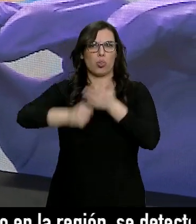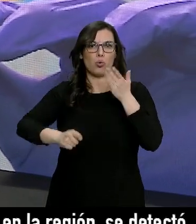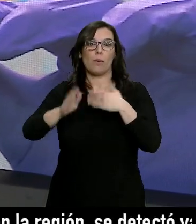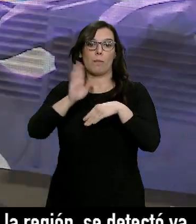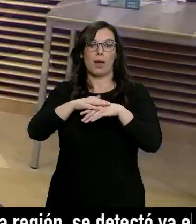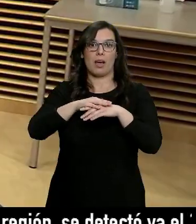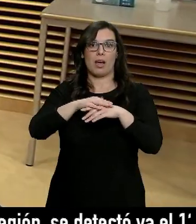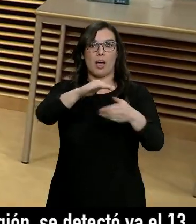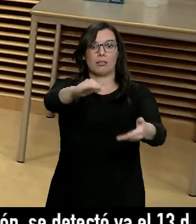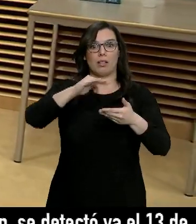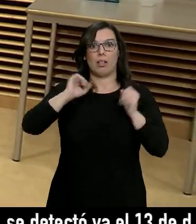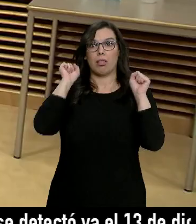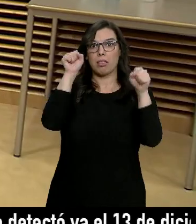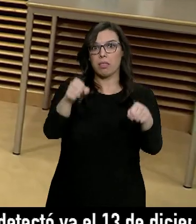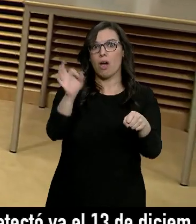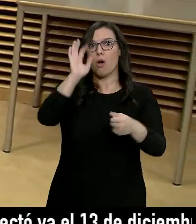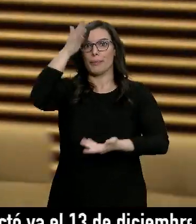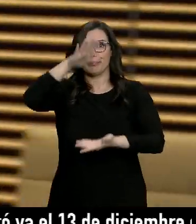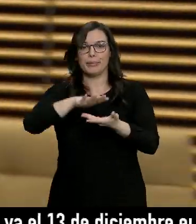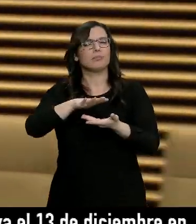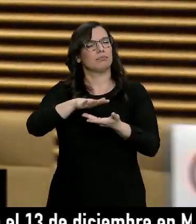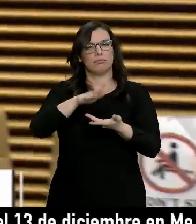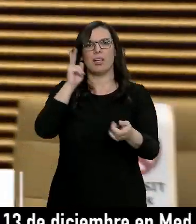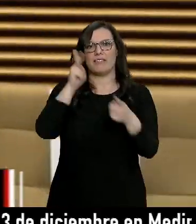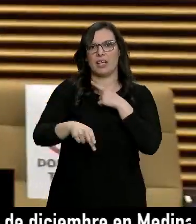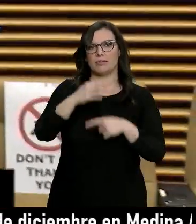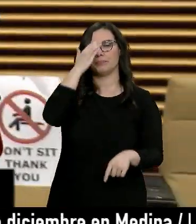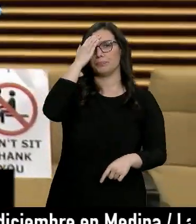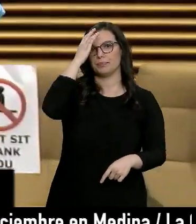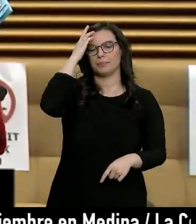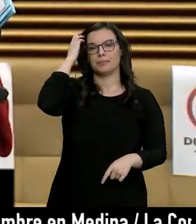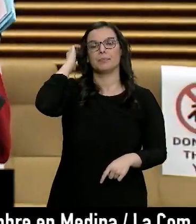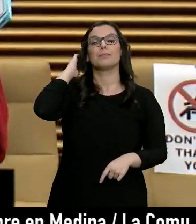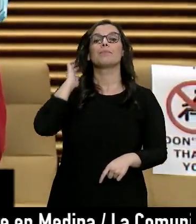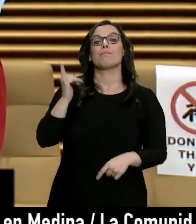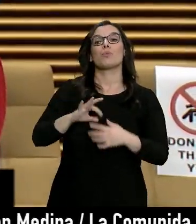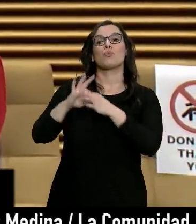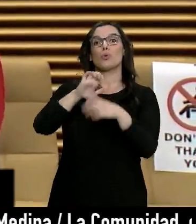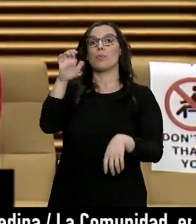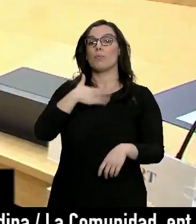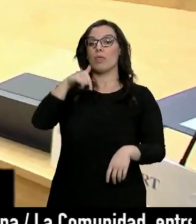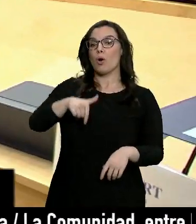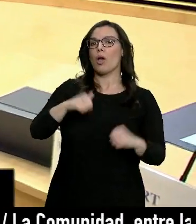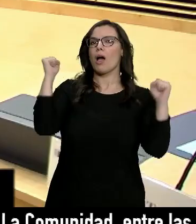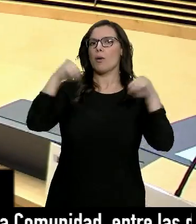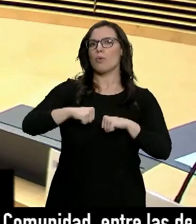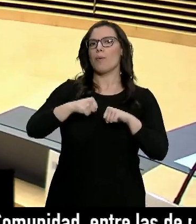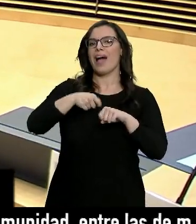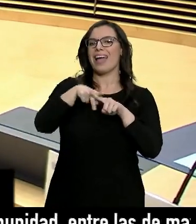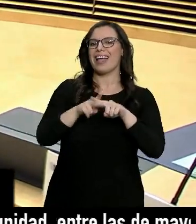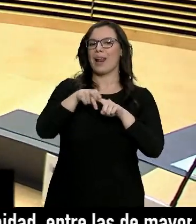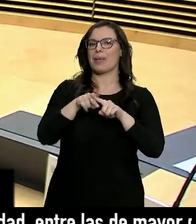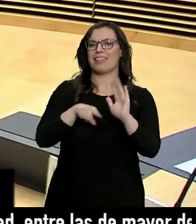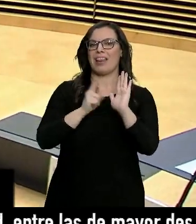de suministros, como está ocurriendo con la compañía AstraZeneca. El Ejecutivo comunitario podría aprobar hoy un mecanismo que